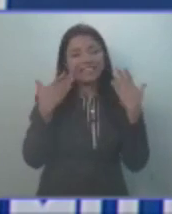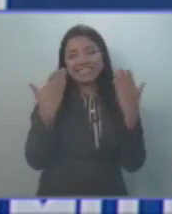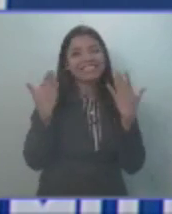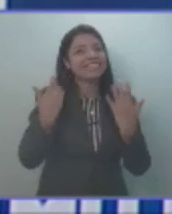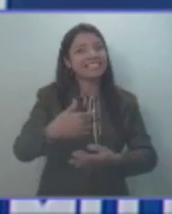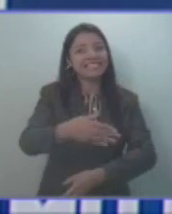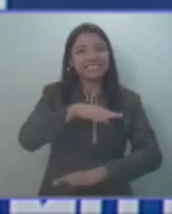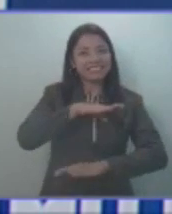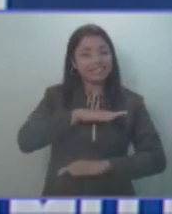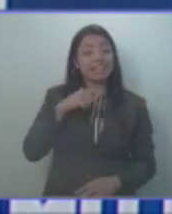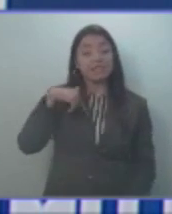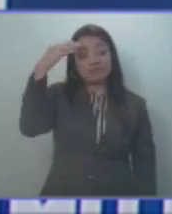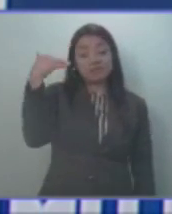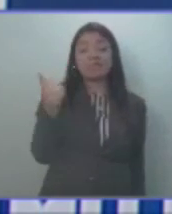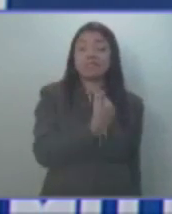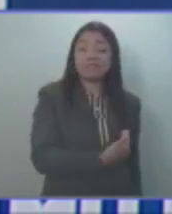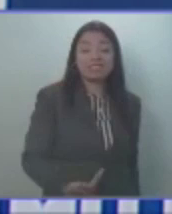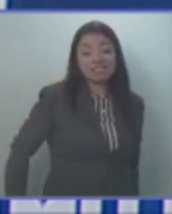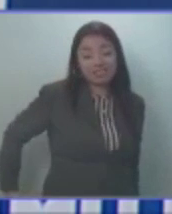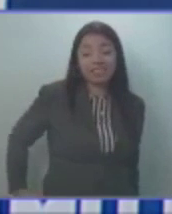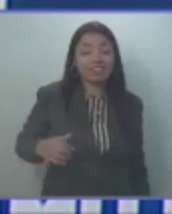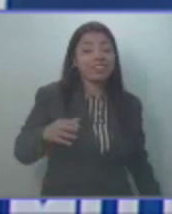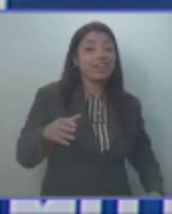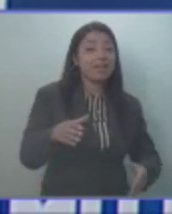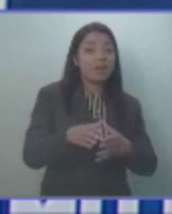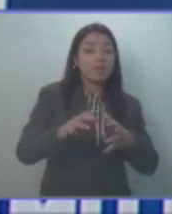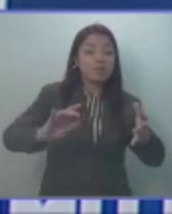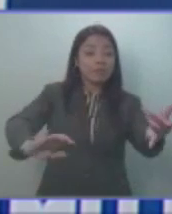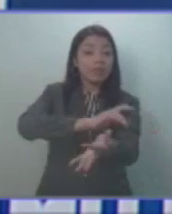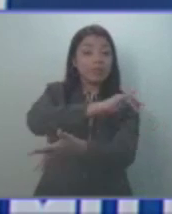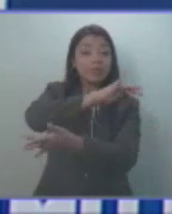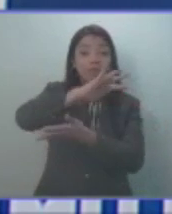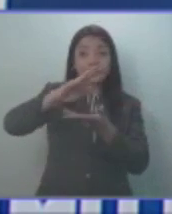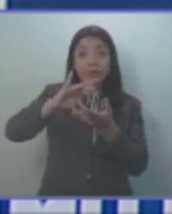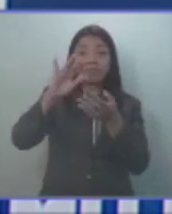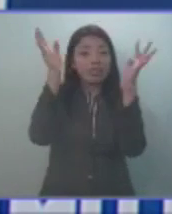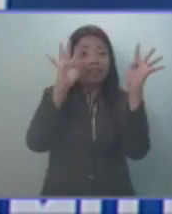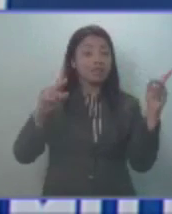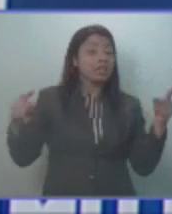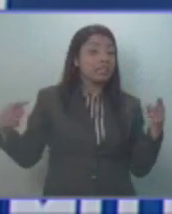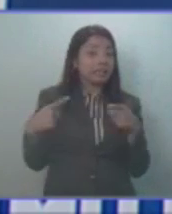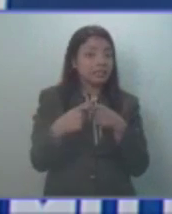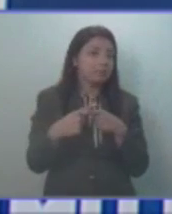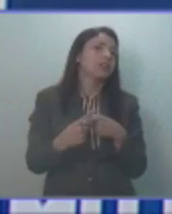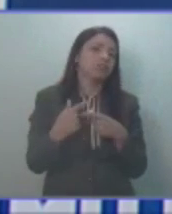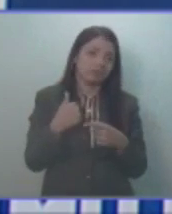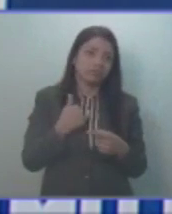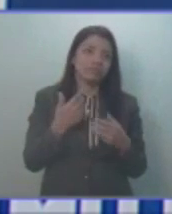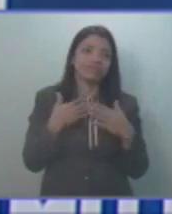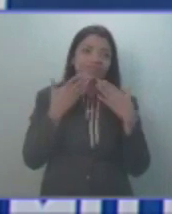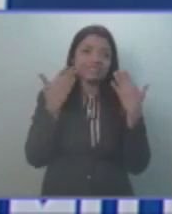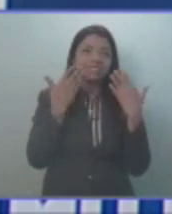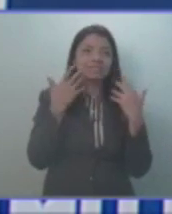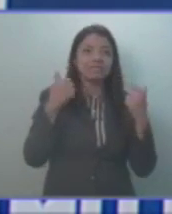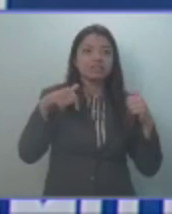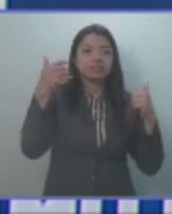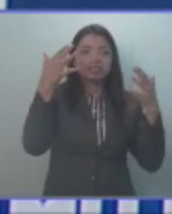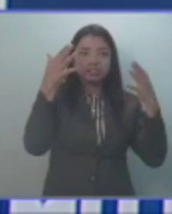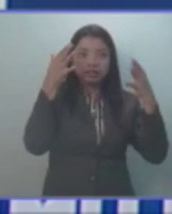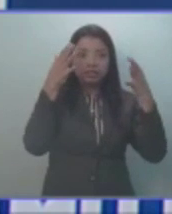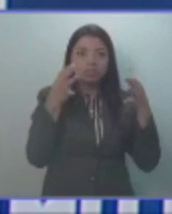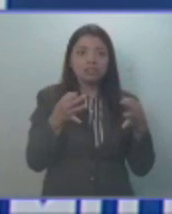más como presidenta de la comisión de medioambiente y cambio climático que este día podamos aprobar este dictamen